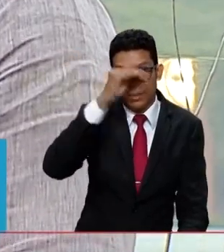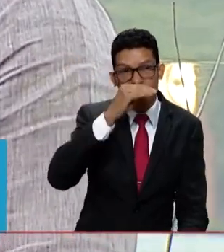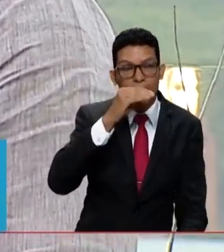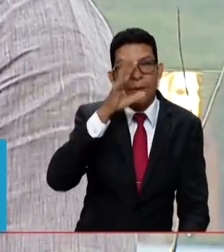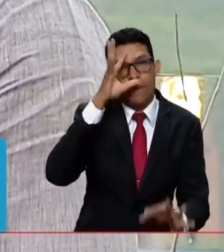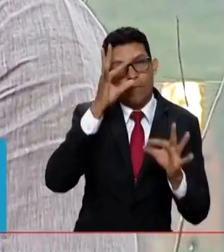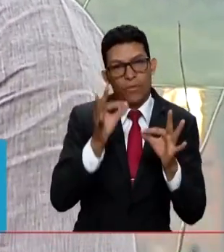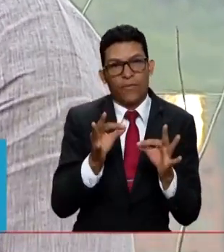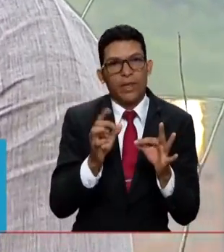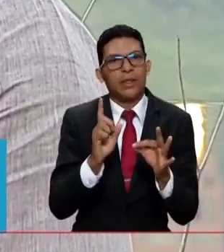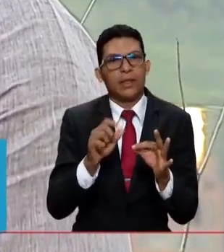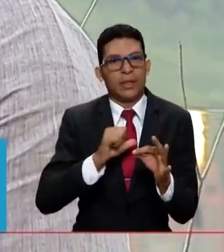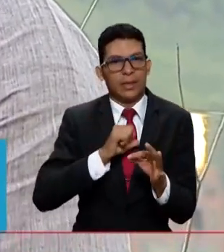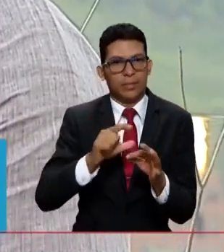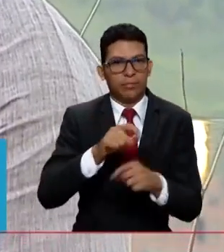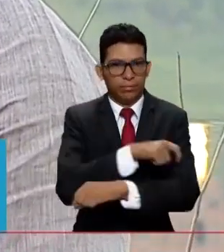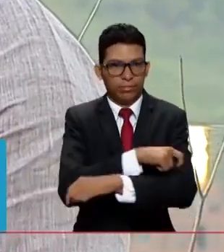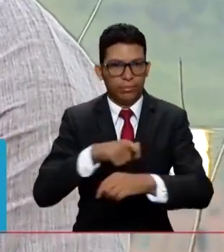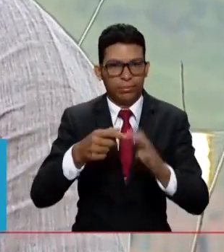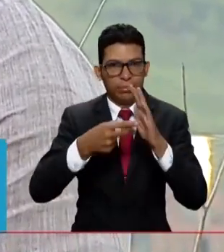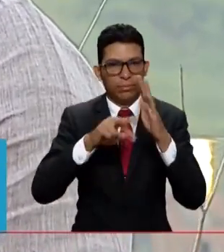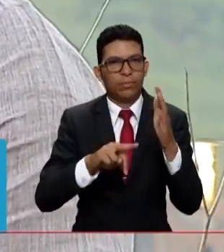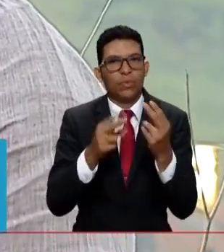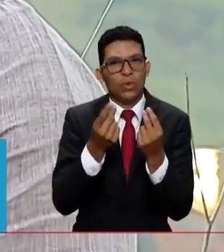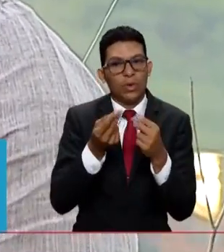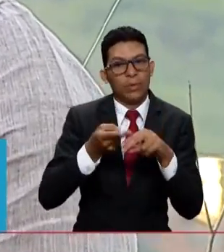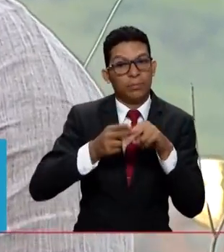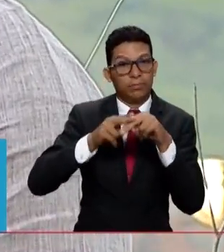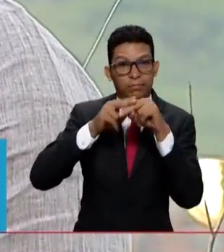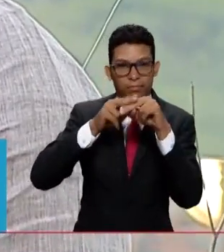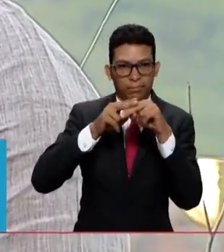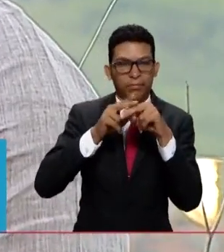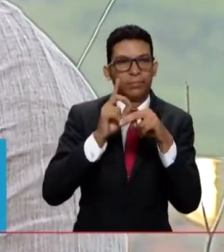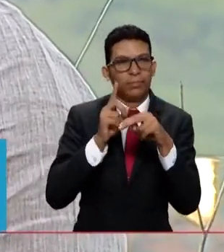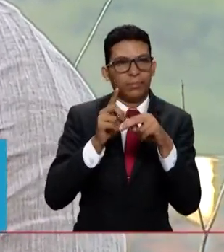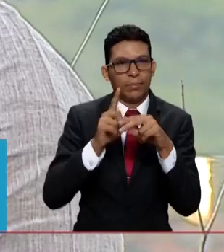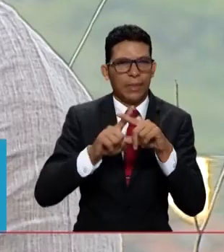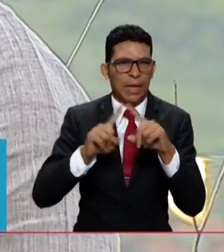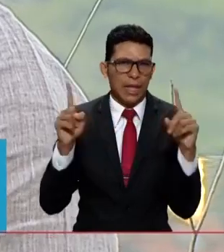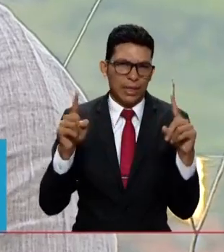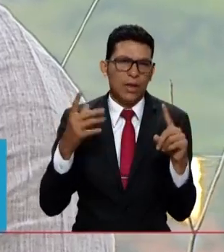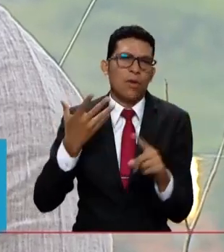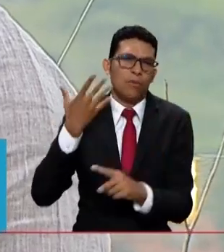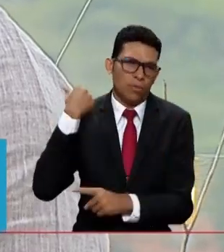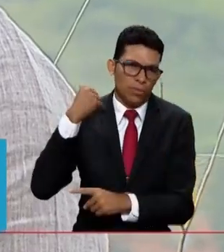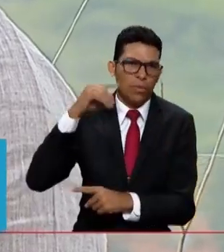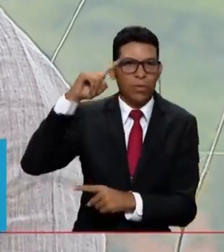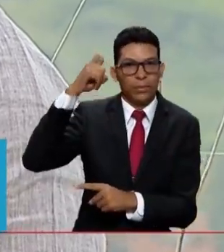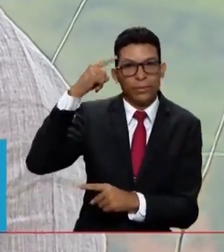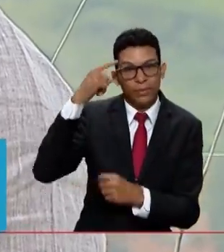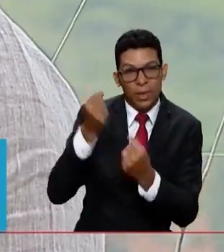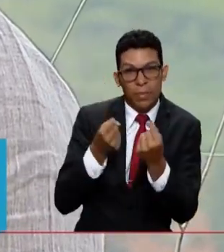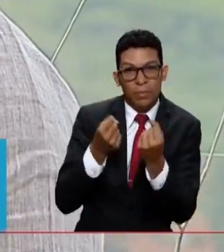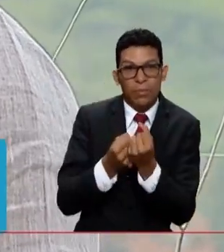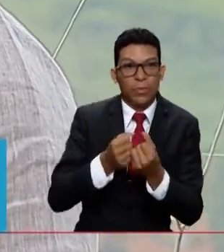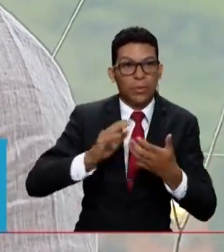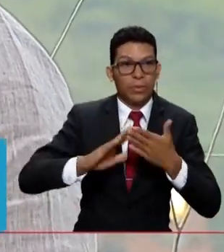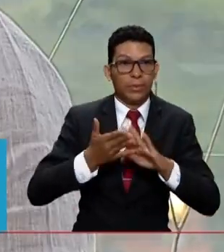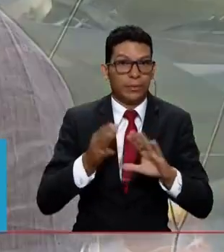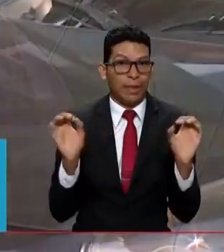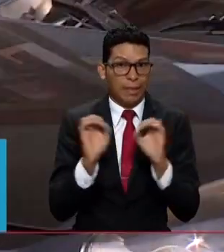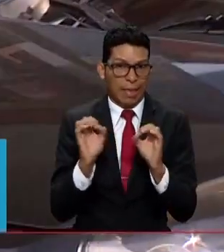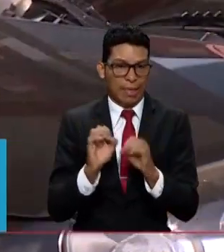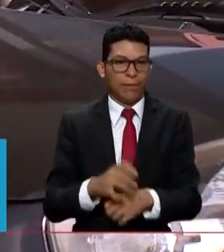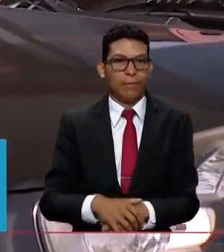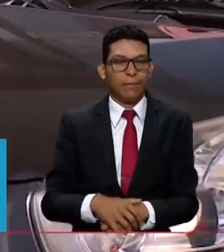fin lidera esta comisión técnica económica para subir los precios. Distintos gobiernos lo habían hecho, pero no habían contado con el respaldo popular, y como nos